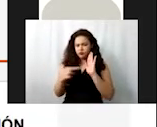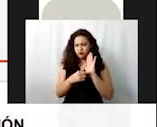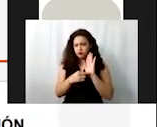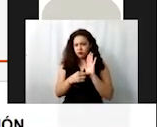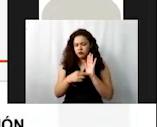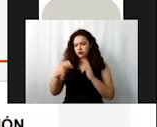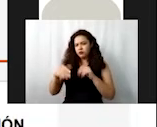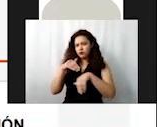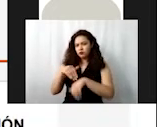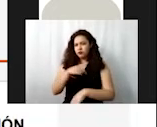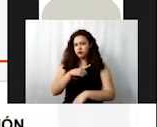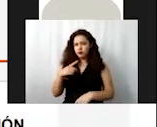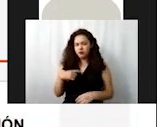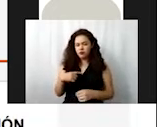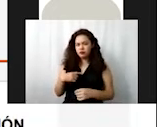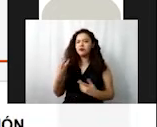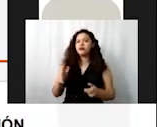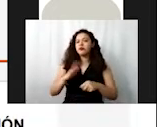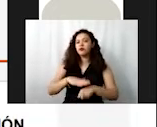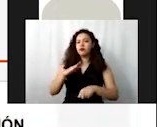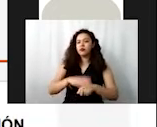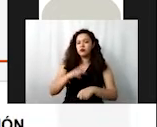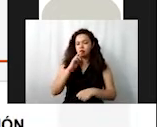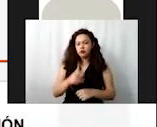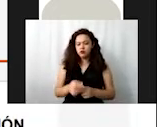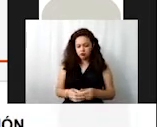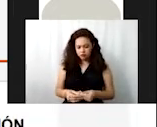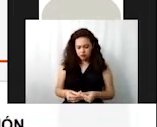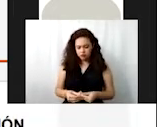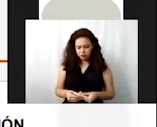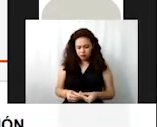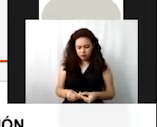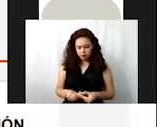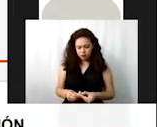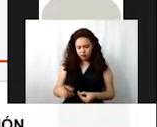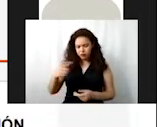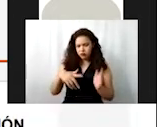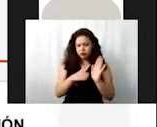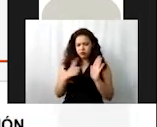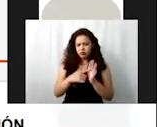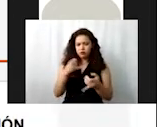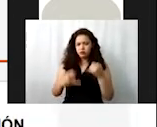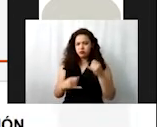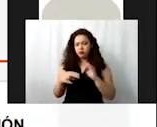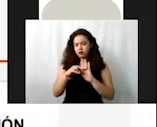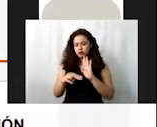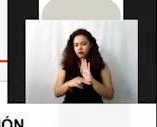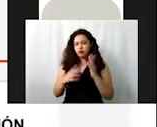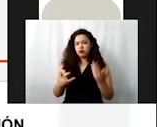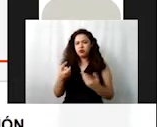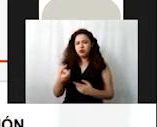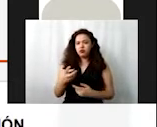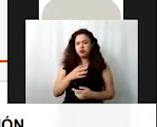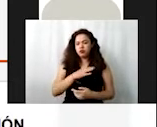Entonces, pues sí es lo más conveniente, ¿no? Que ustedes incluyan el marco jurídico normativo, que pueden ser tanto